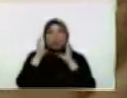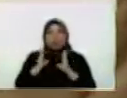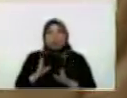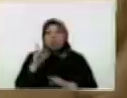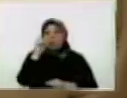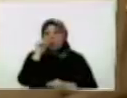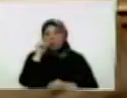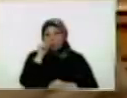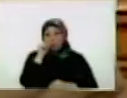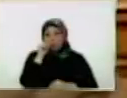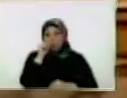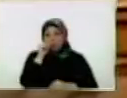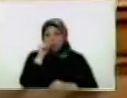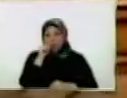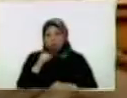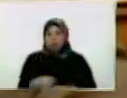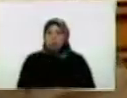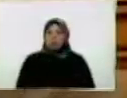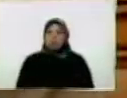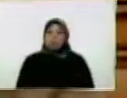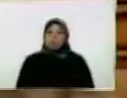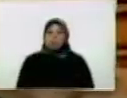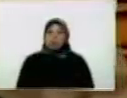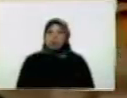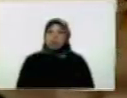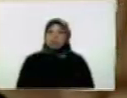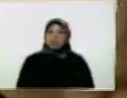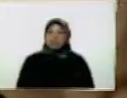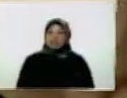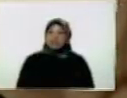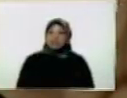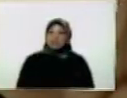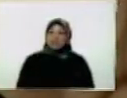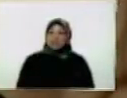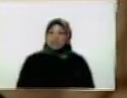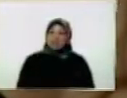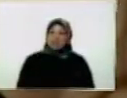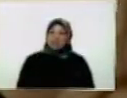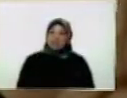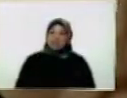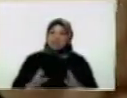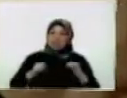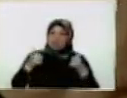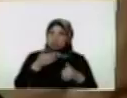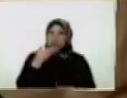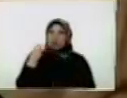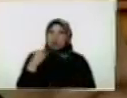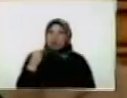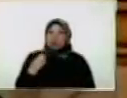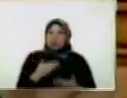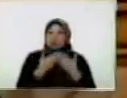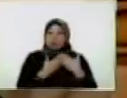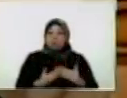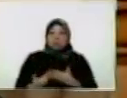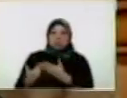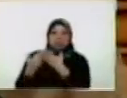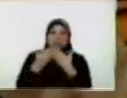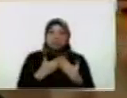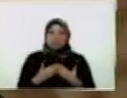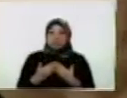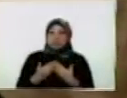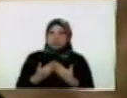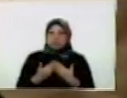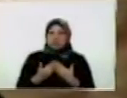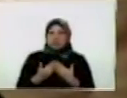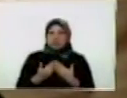Francisco, parte de esa juventud estudiantil como Saúl Ortega,